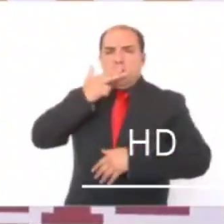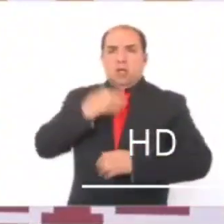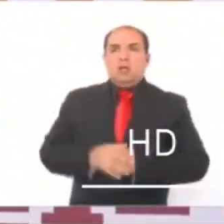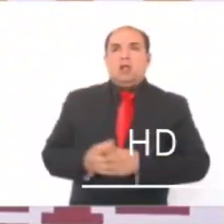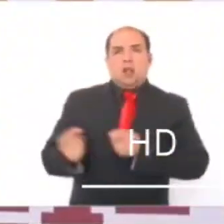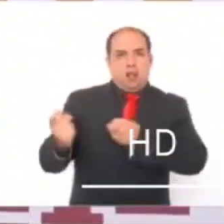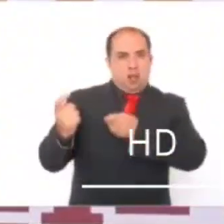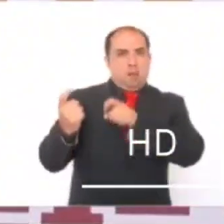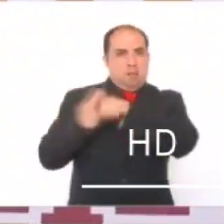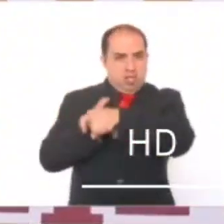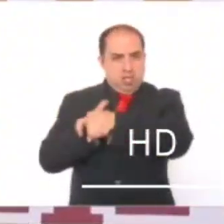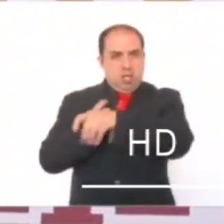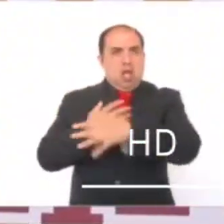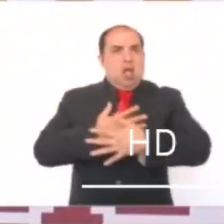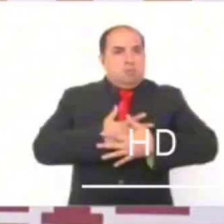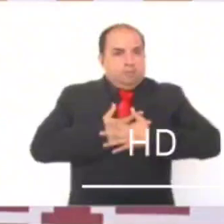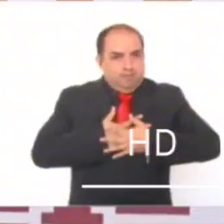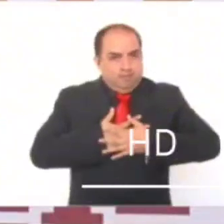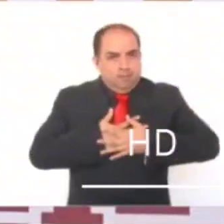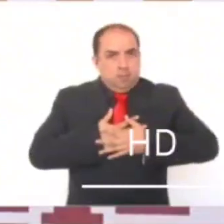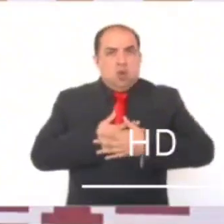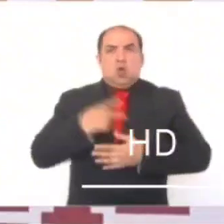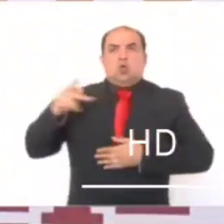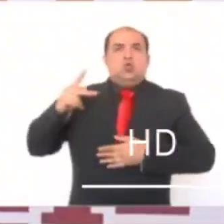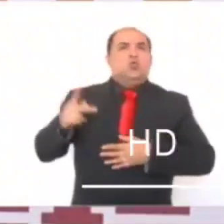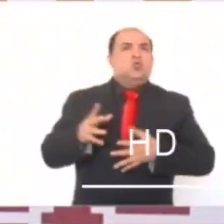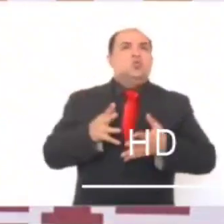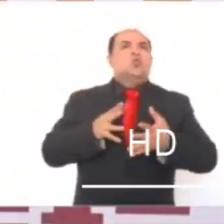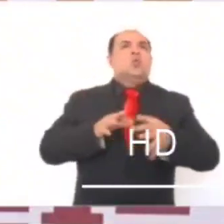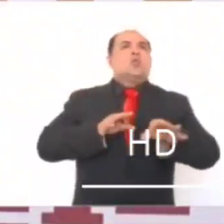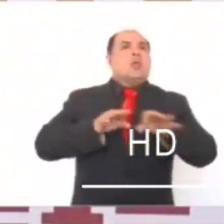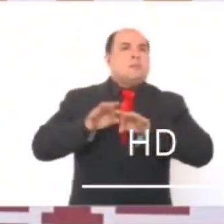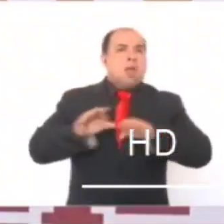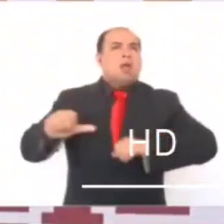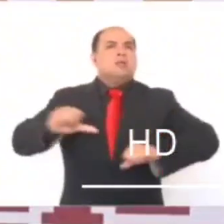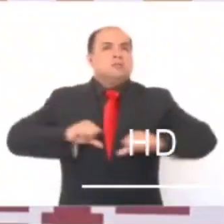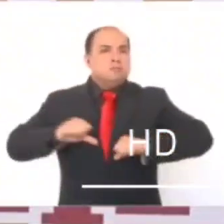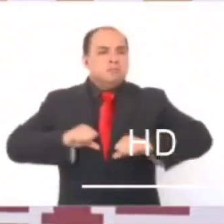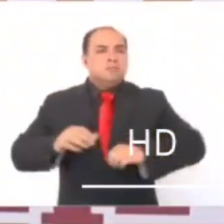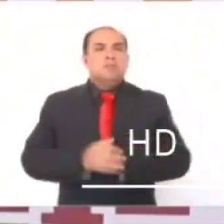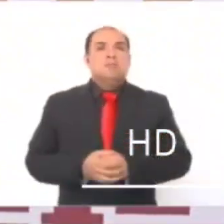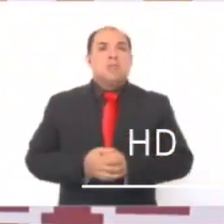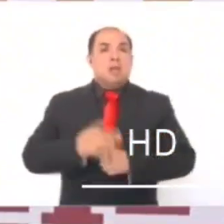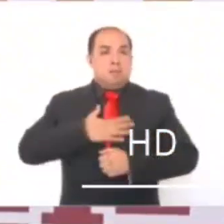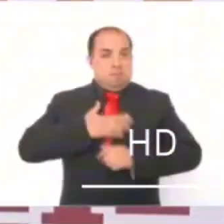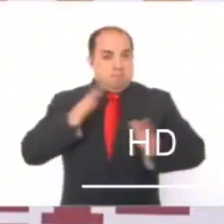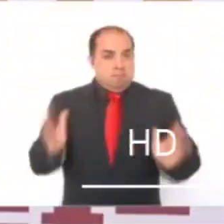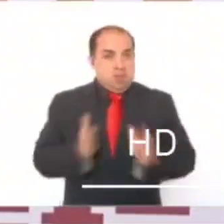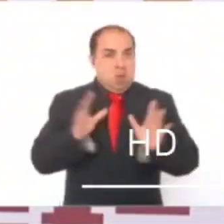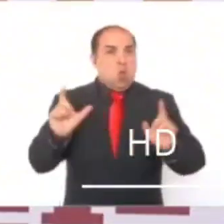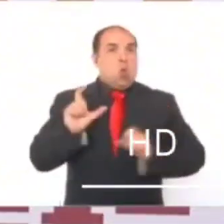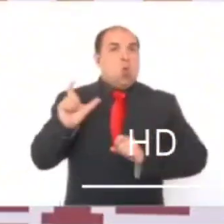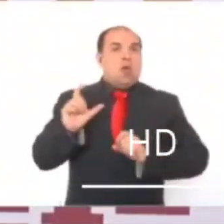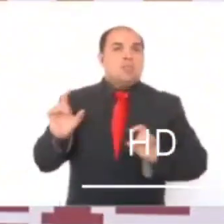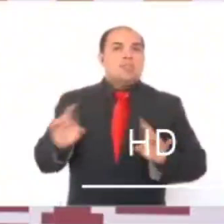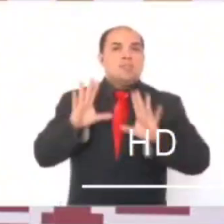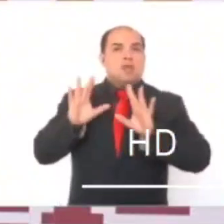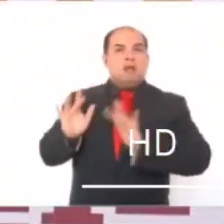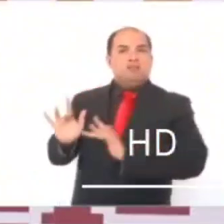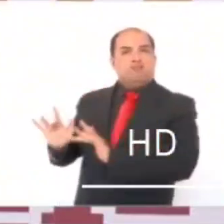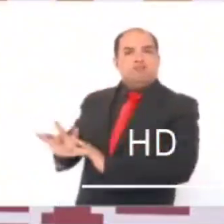empatía, a través del amor en cada una de sus acciones, me han animado cuando la impunidad, de